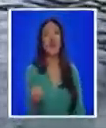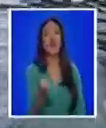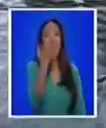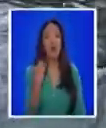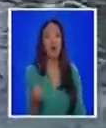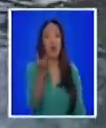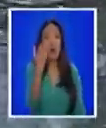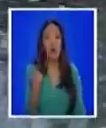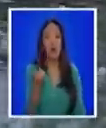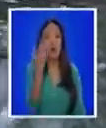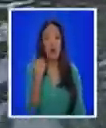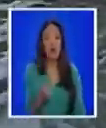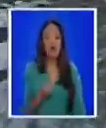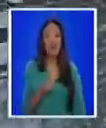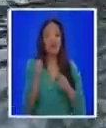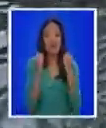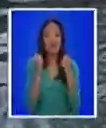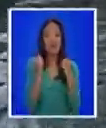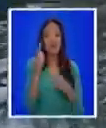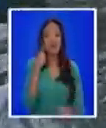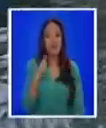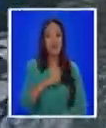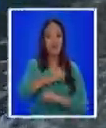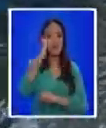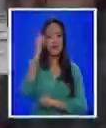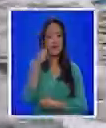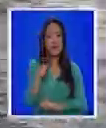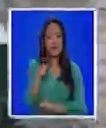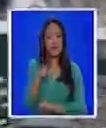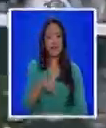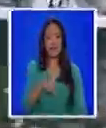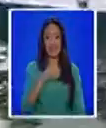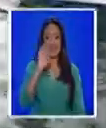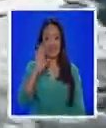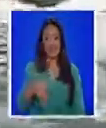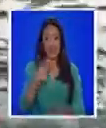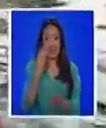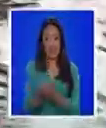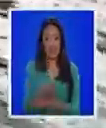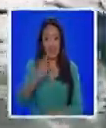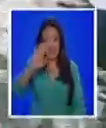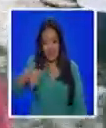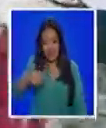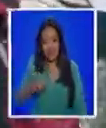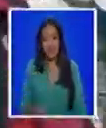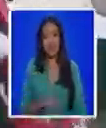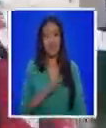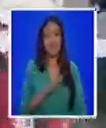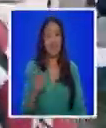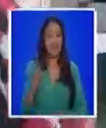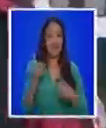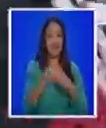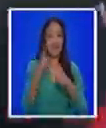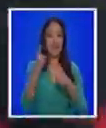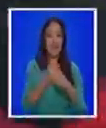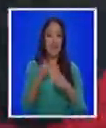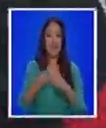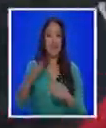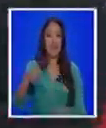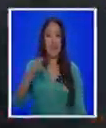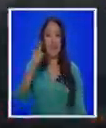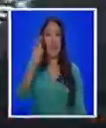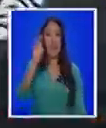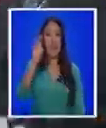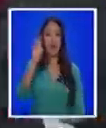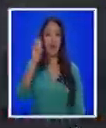del Pueblo, porque ya está ahí tantito para ganar! ¡Dios mío, estación! ¡Y ganaron! ¡Comité del Pueblo, primer lugar! ¡Segundo lugar, llega